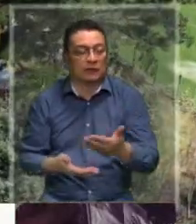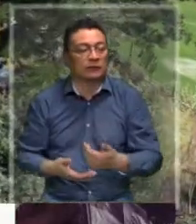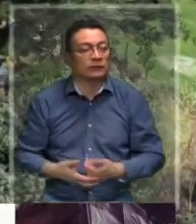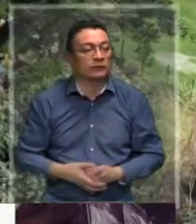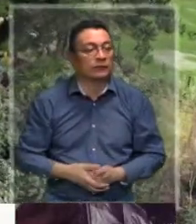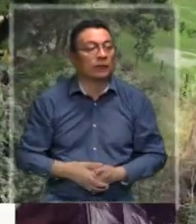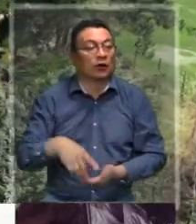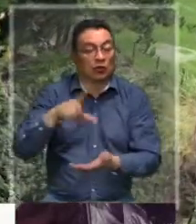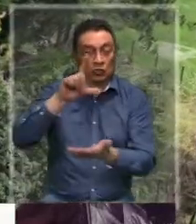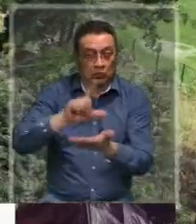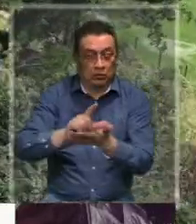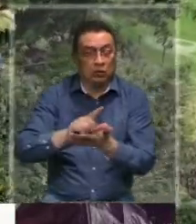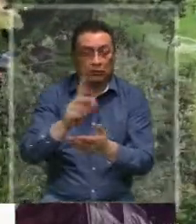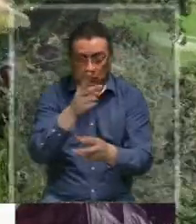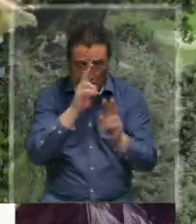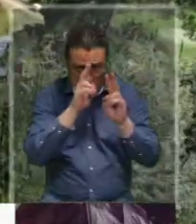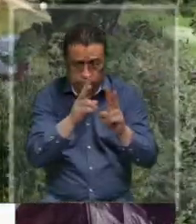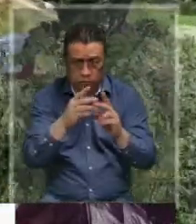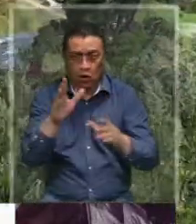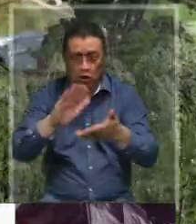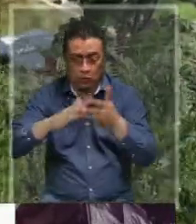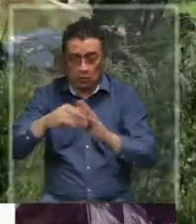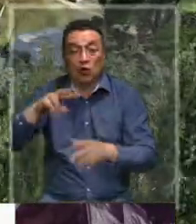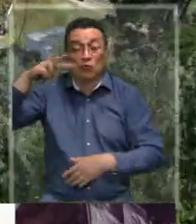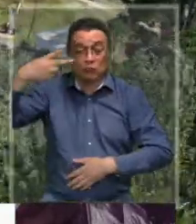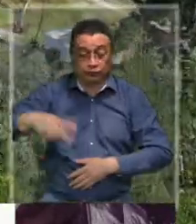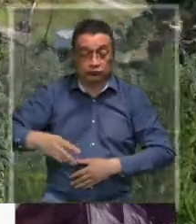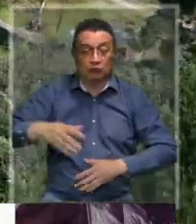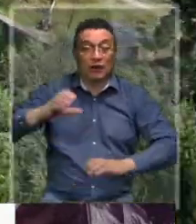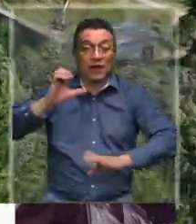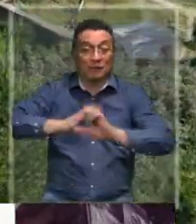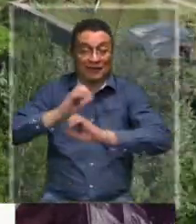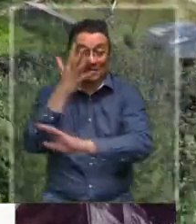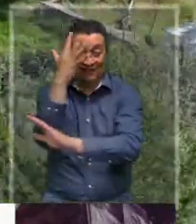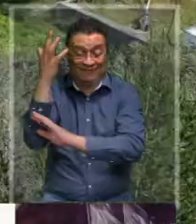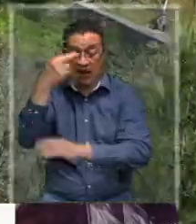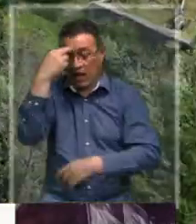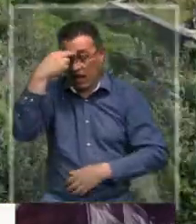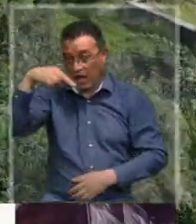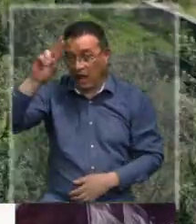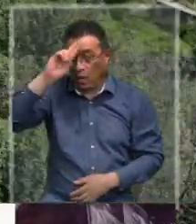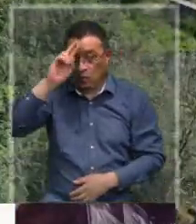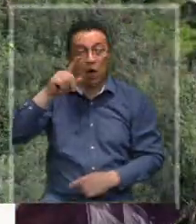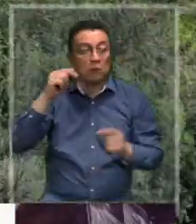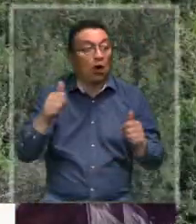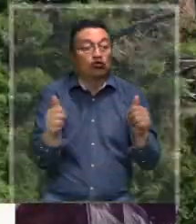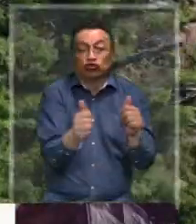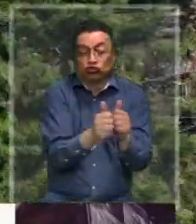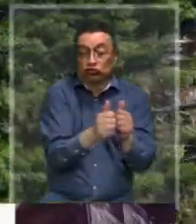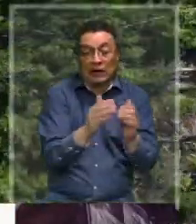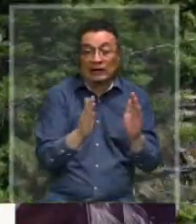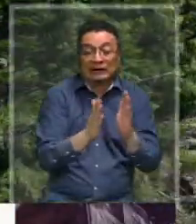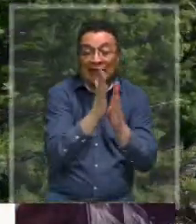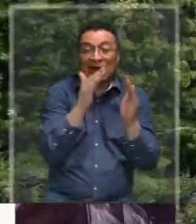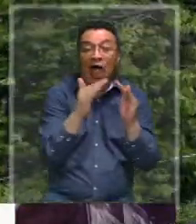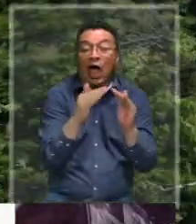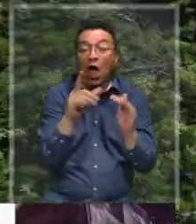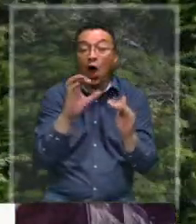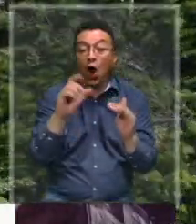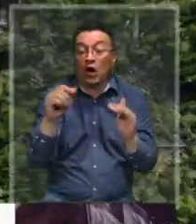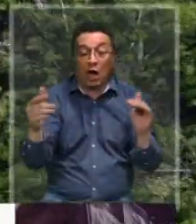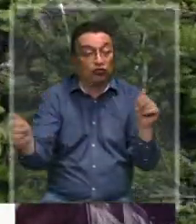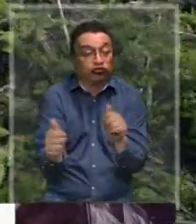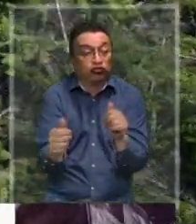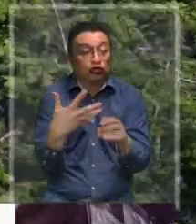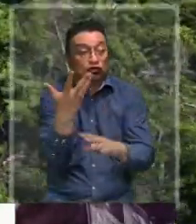Un espacio valorado por la comunidad, de propiedad de Forestal Arauco, pero que sigue prácticamente pegado a Santa Olga, sin ningún cortafuego, separado